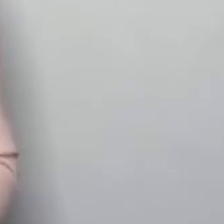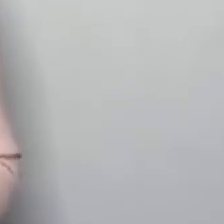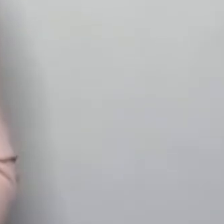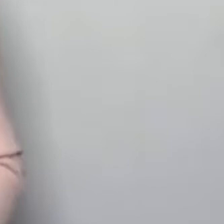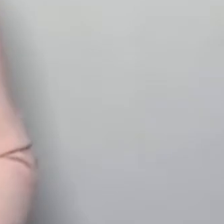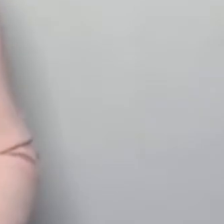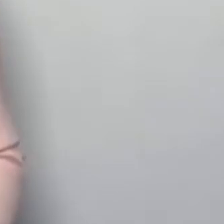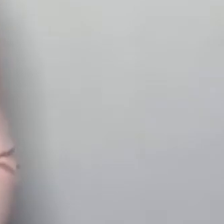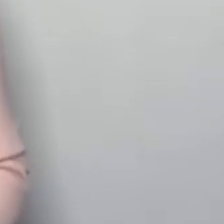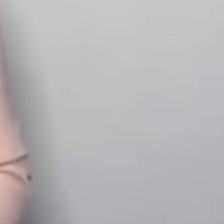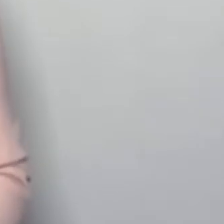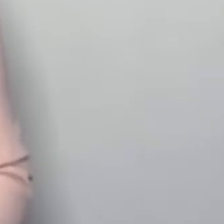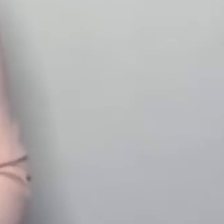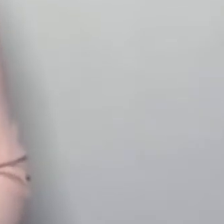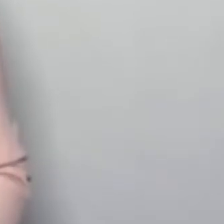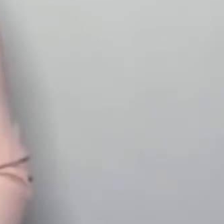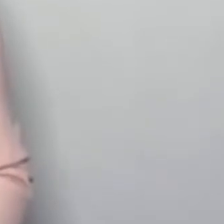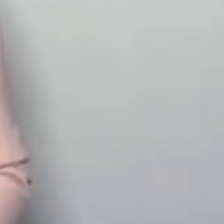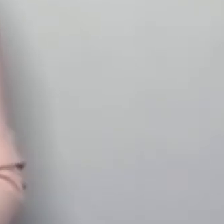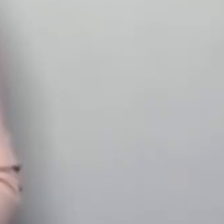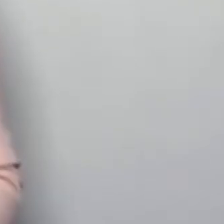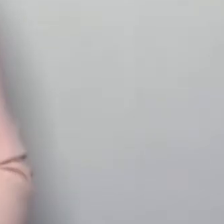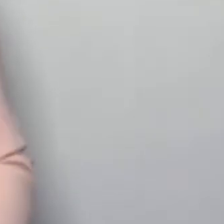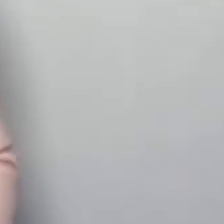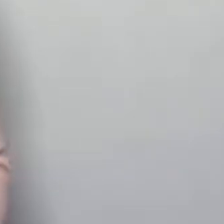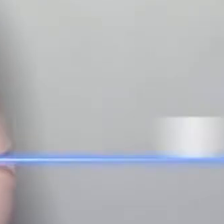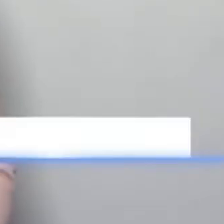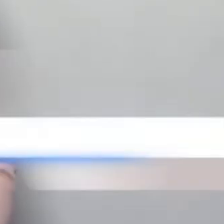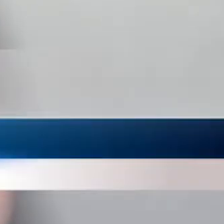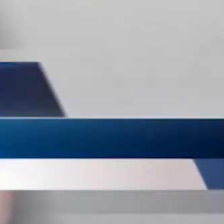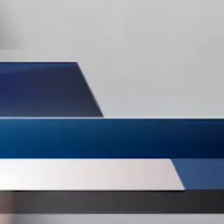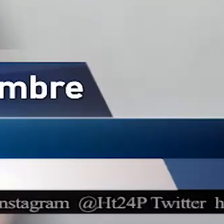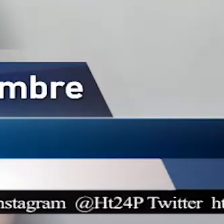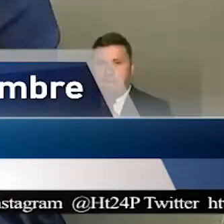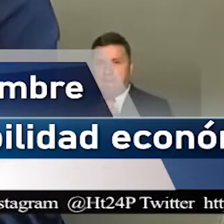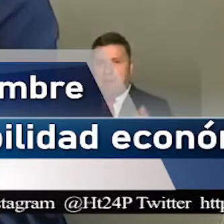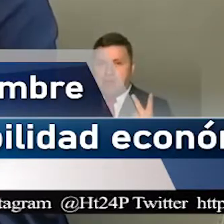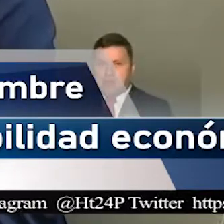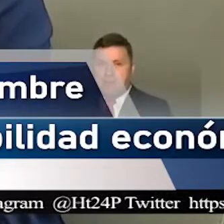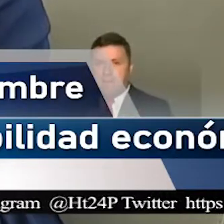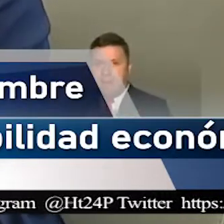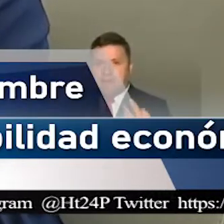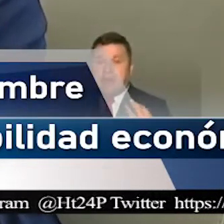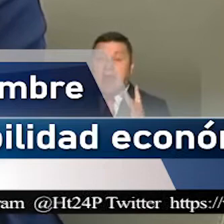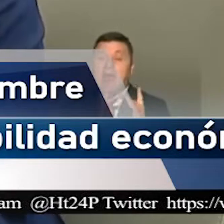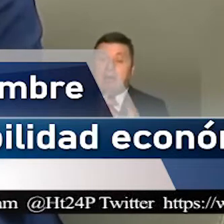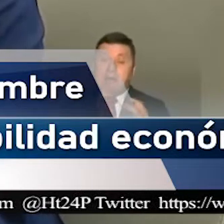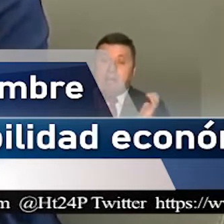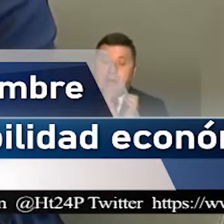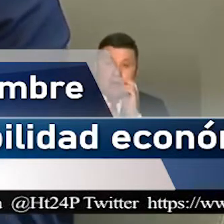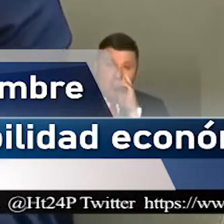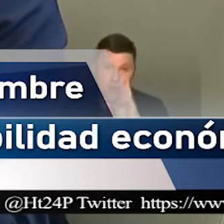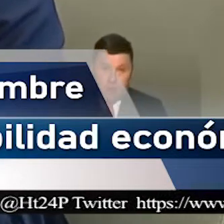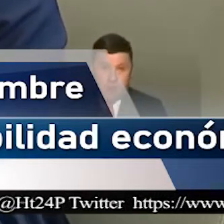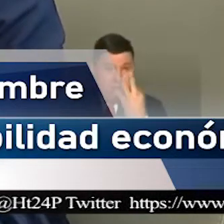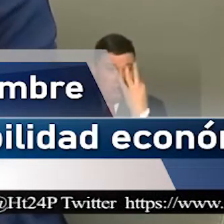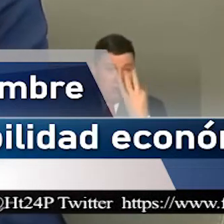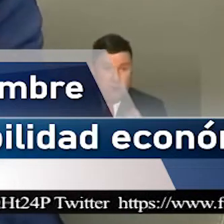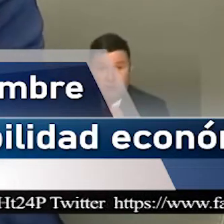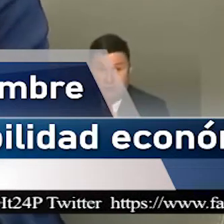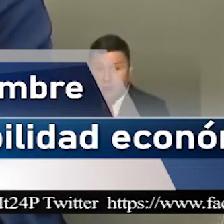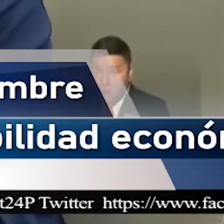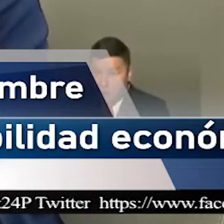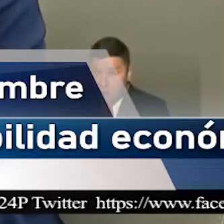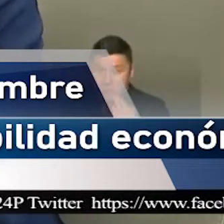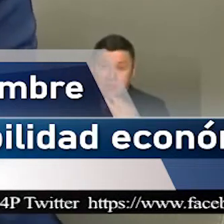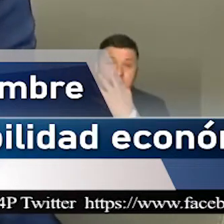de 1.440.000 pesos distribuidos mensualmente. Abril, mayo, junio. Esos son los tres giros que se habían